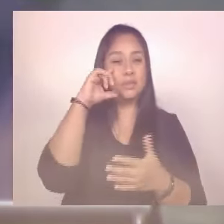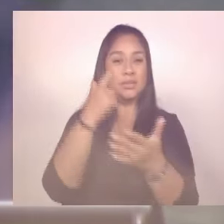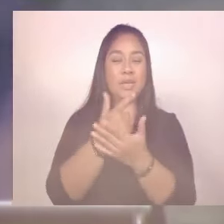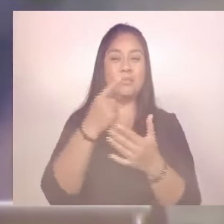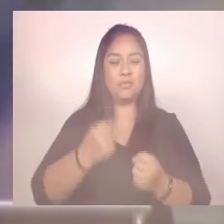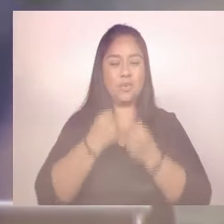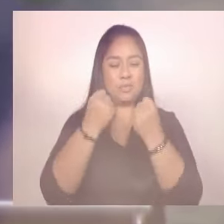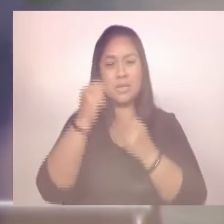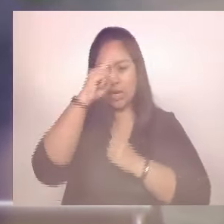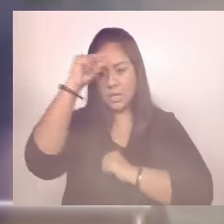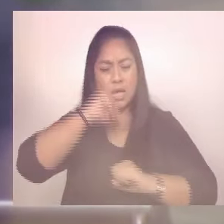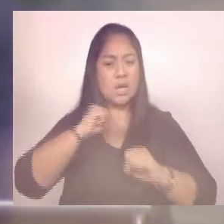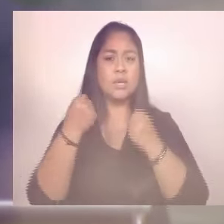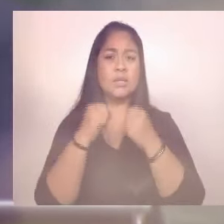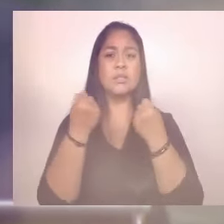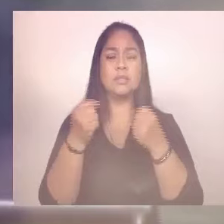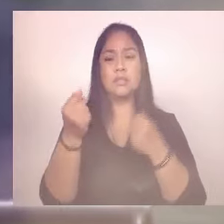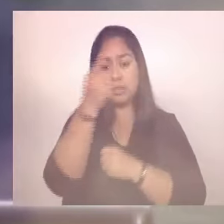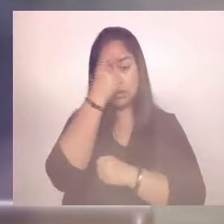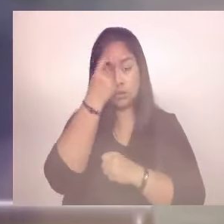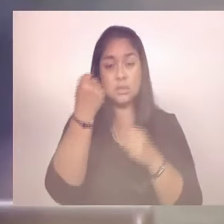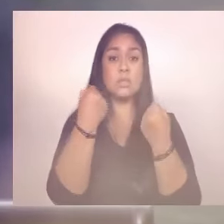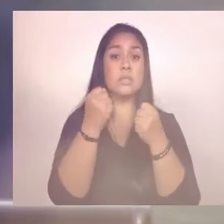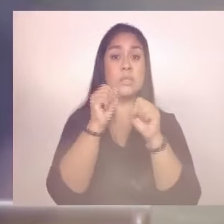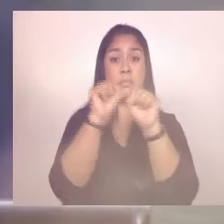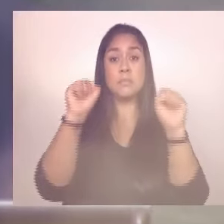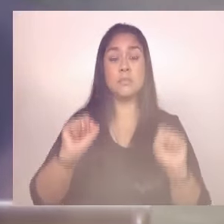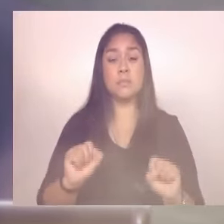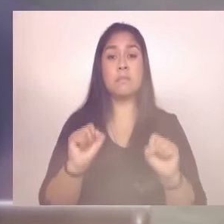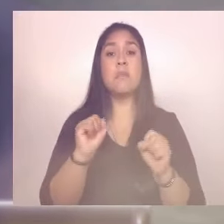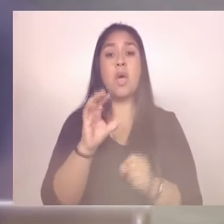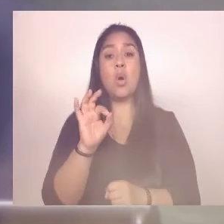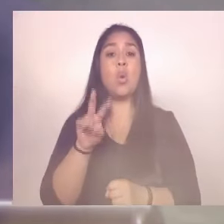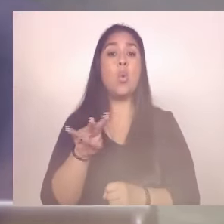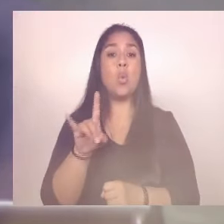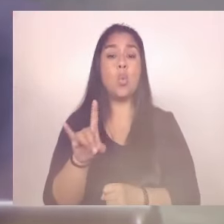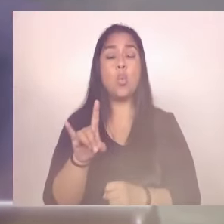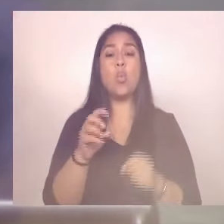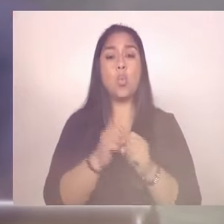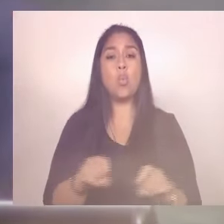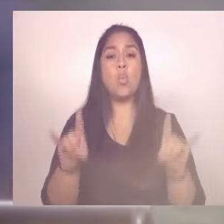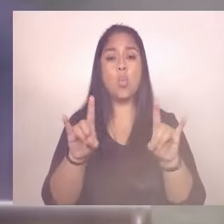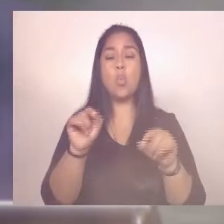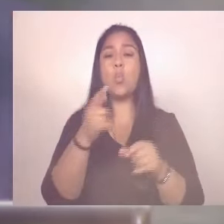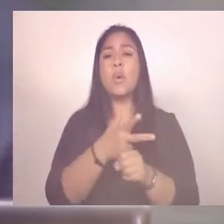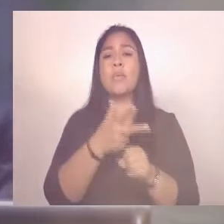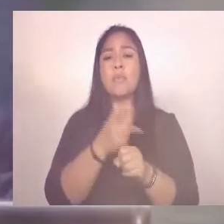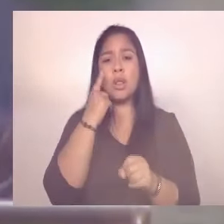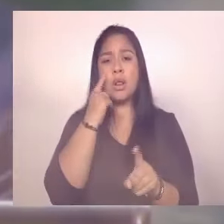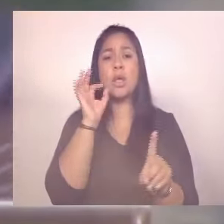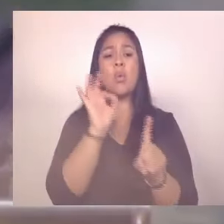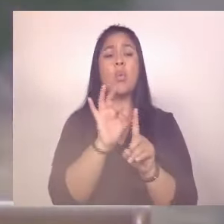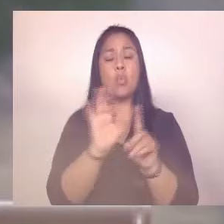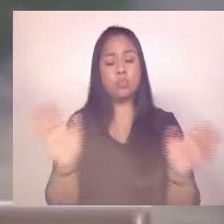que se realiza a través del sistema de las Naciones Unidas. Guatemala promueve el cumplimiento de los